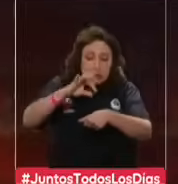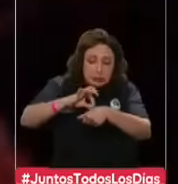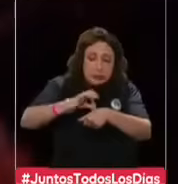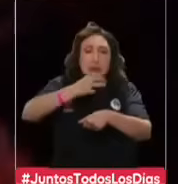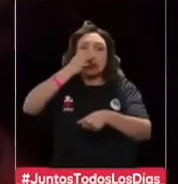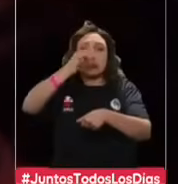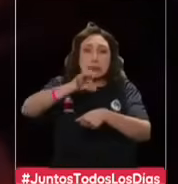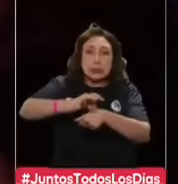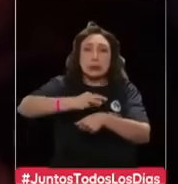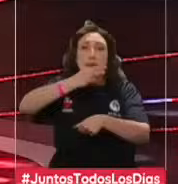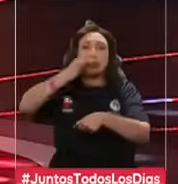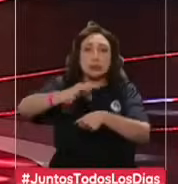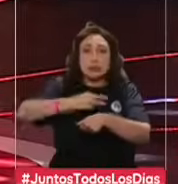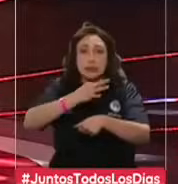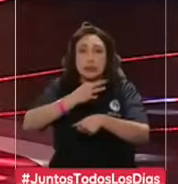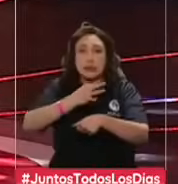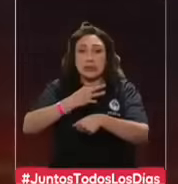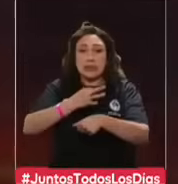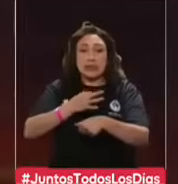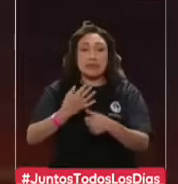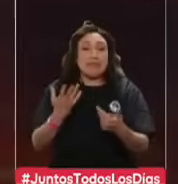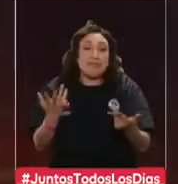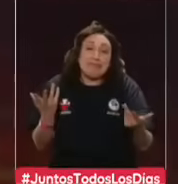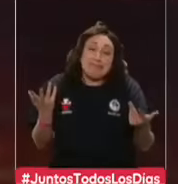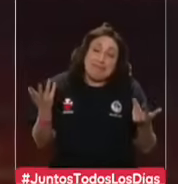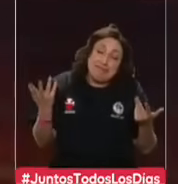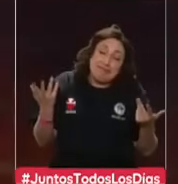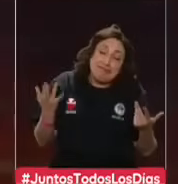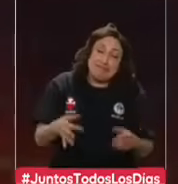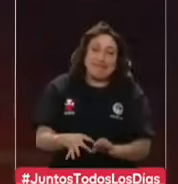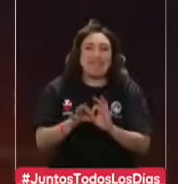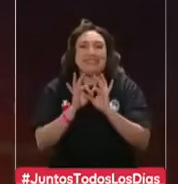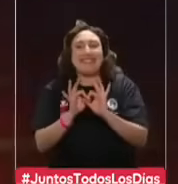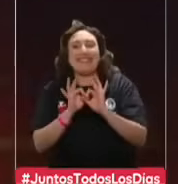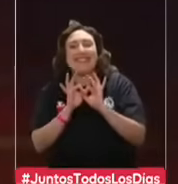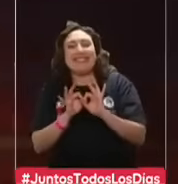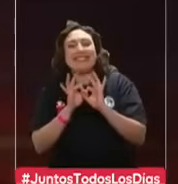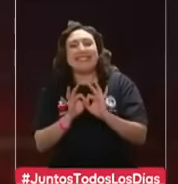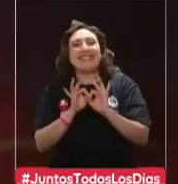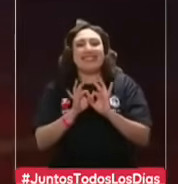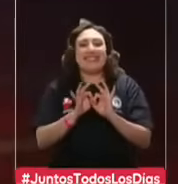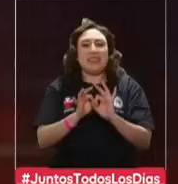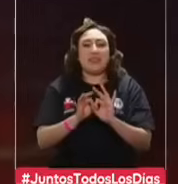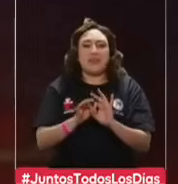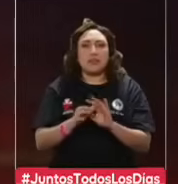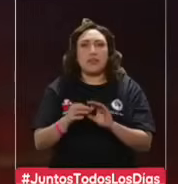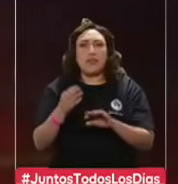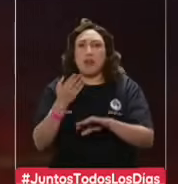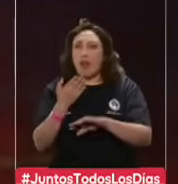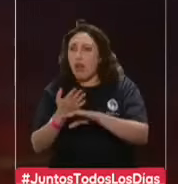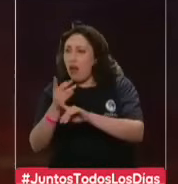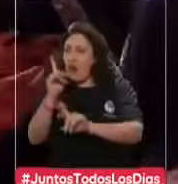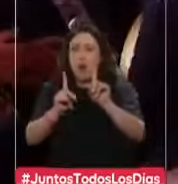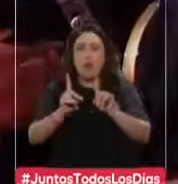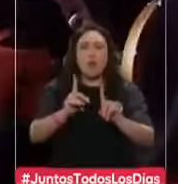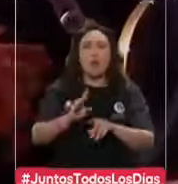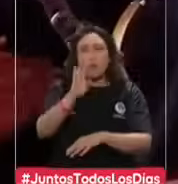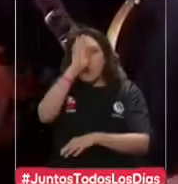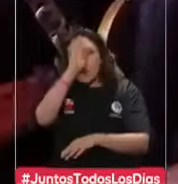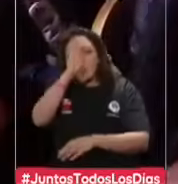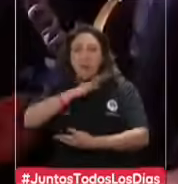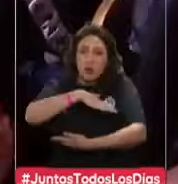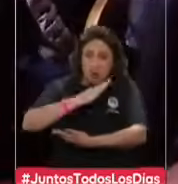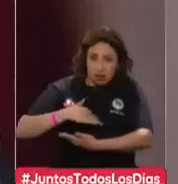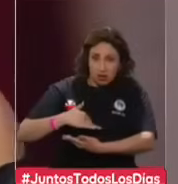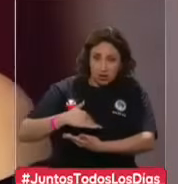¿Y sabes qué? ¿Hay amigos perritos o no? Muchas gracias. ¿Hay tienen perros y gatos? ¿Alguien es como papá de